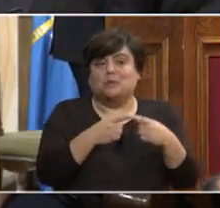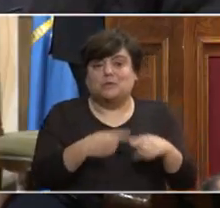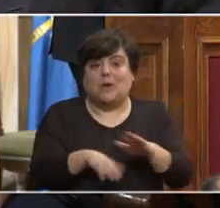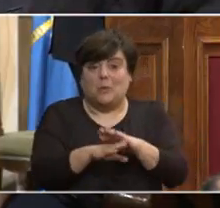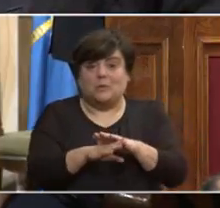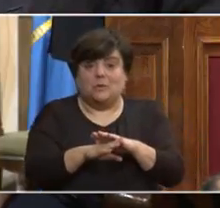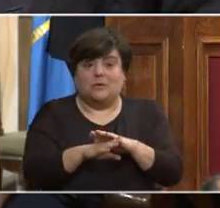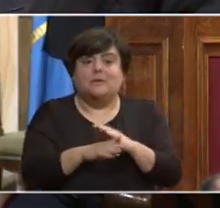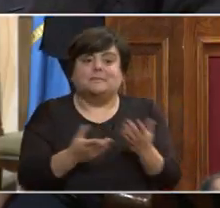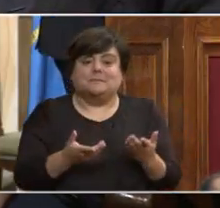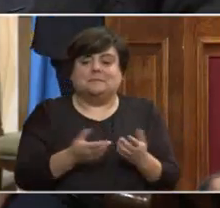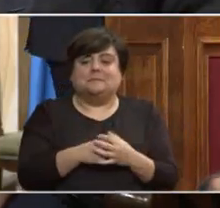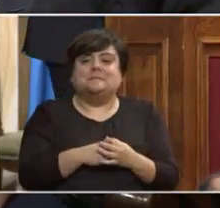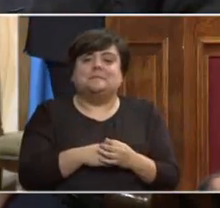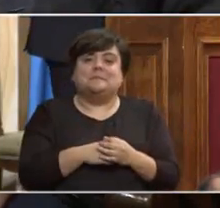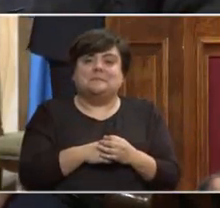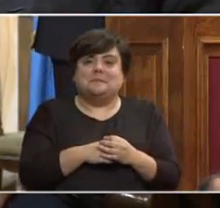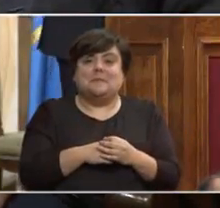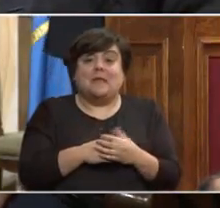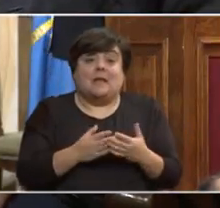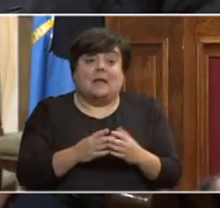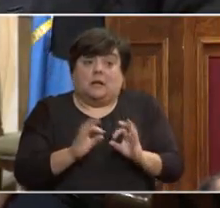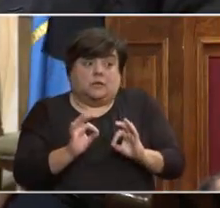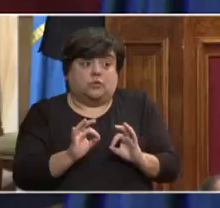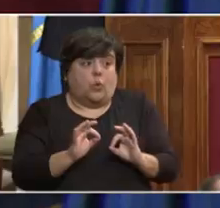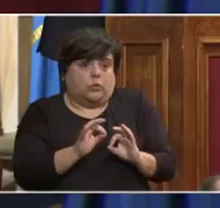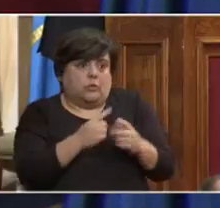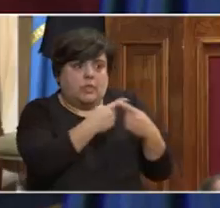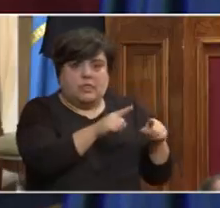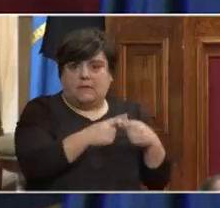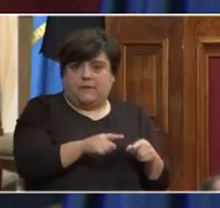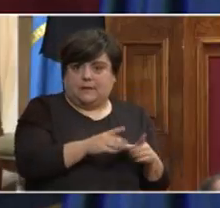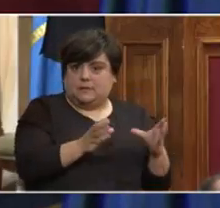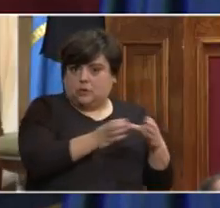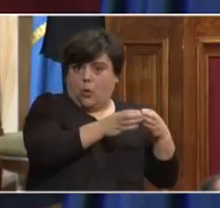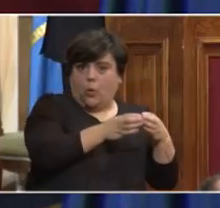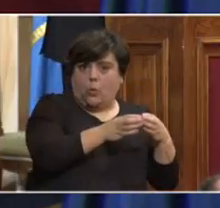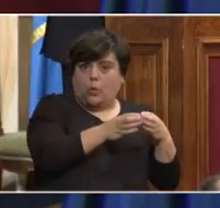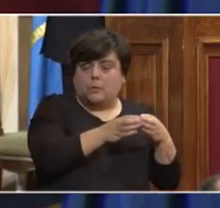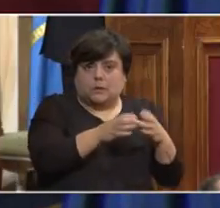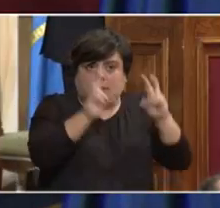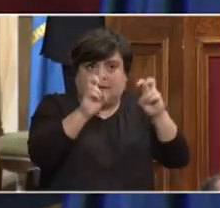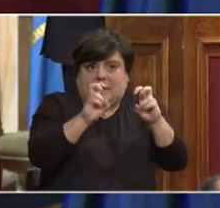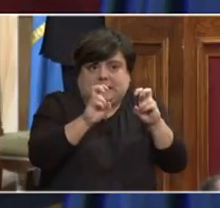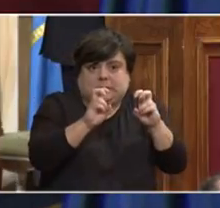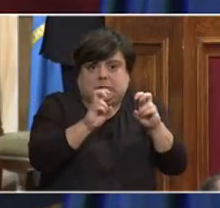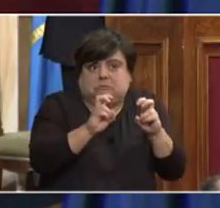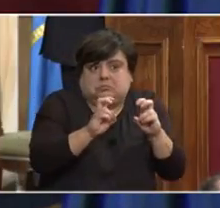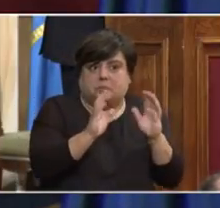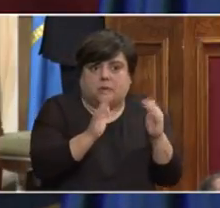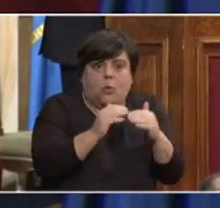licenciarse en dirección orquestal. Ante tamaña variedad disciplinar, apenas hay temas que no hayan abordado como los